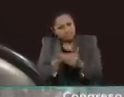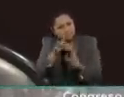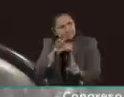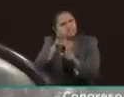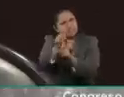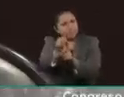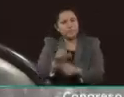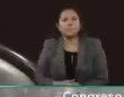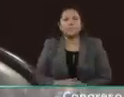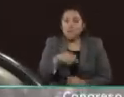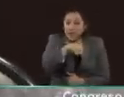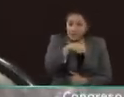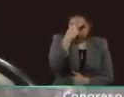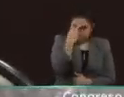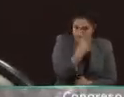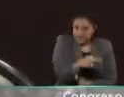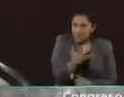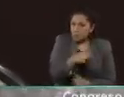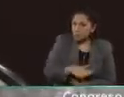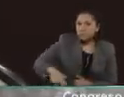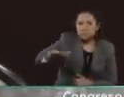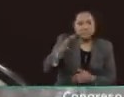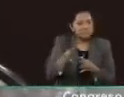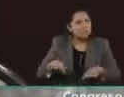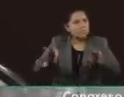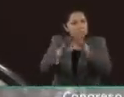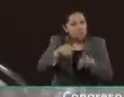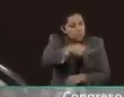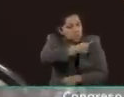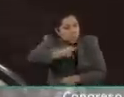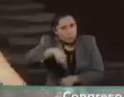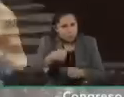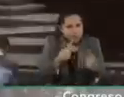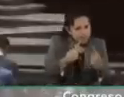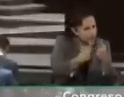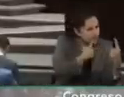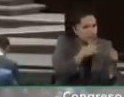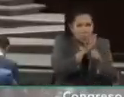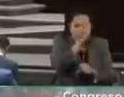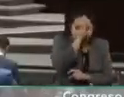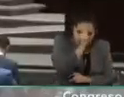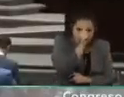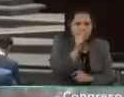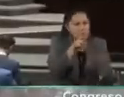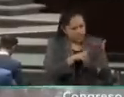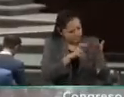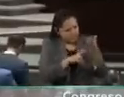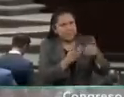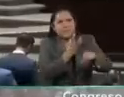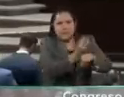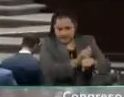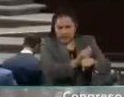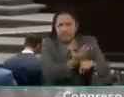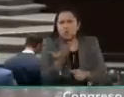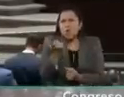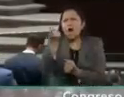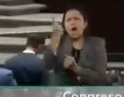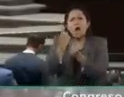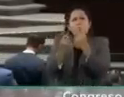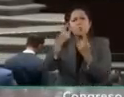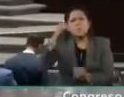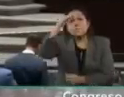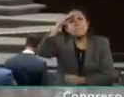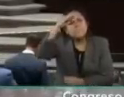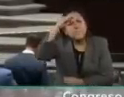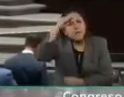reclama políticas de consenso y acuerdo que nos hagan superar esas visiones parciales que pretenden imperar desde la óptica de